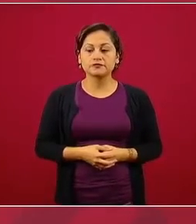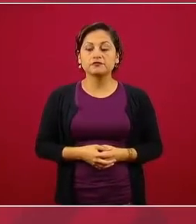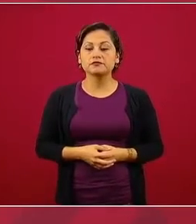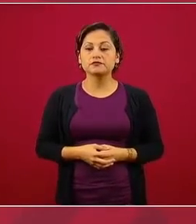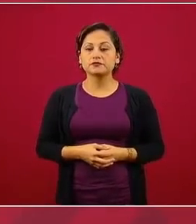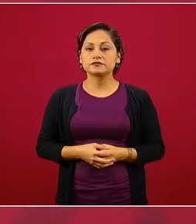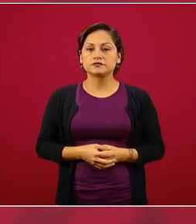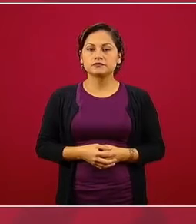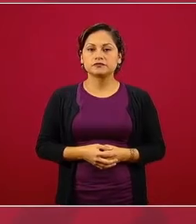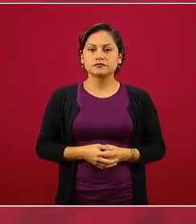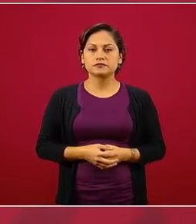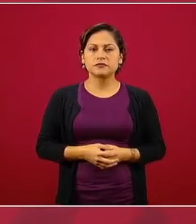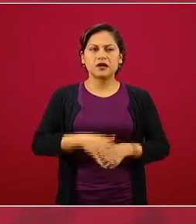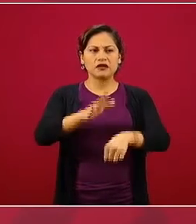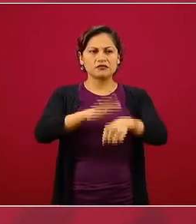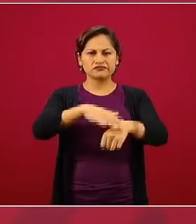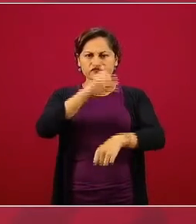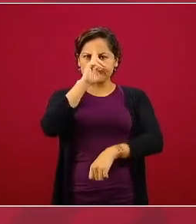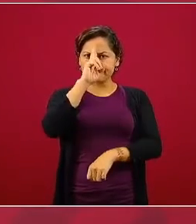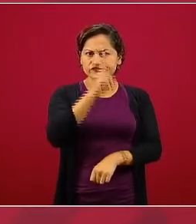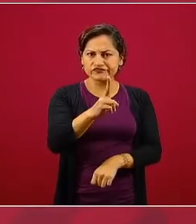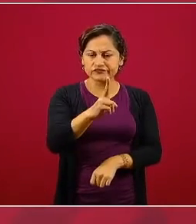No prohibir,